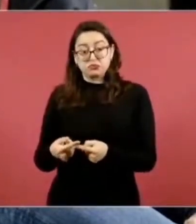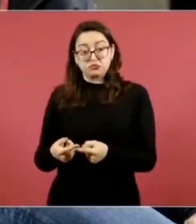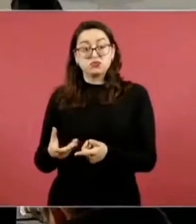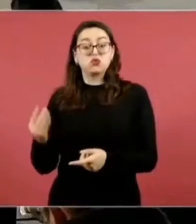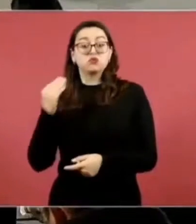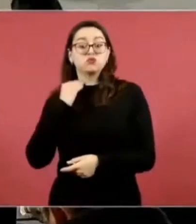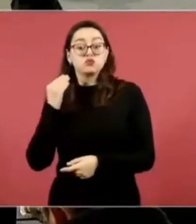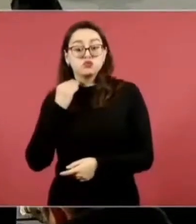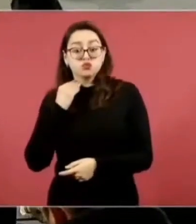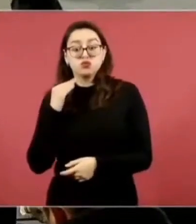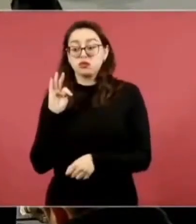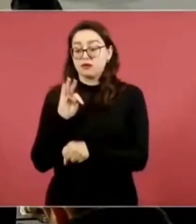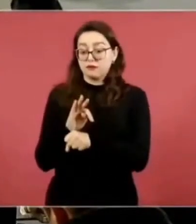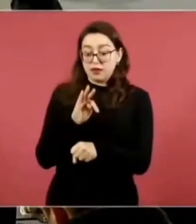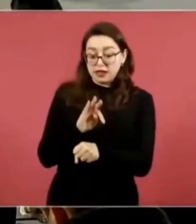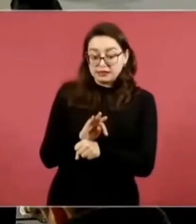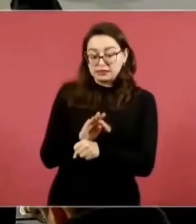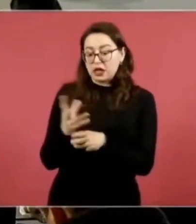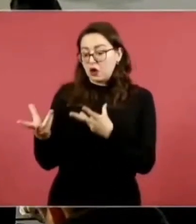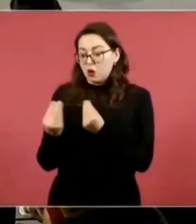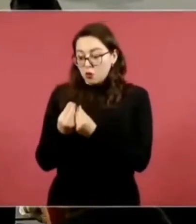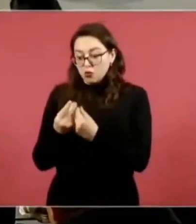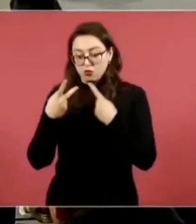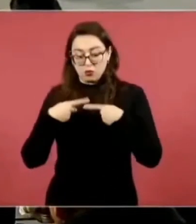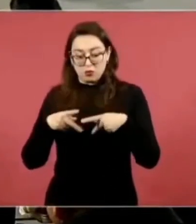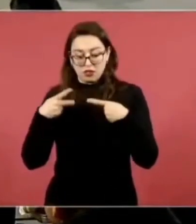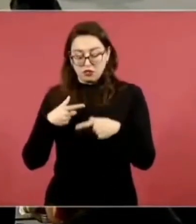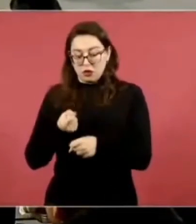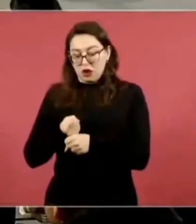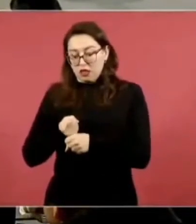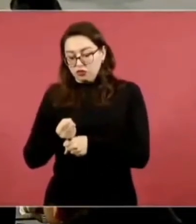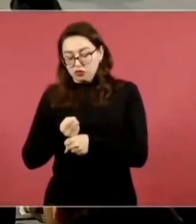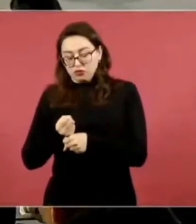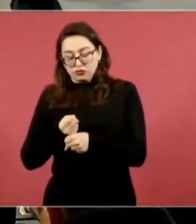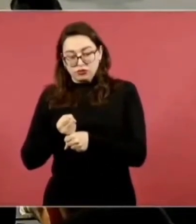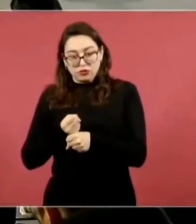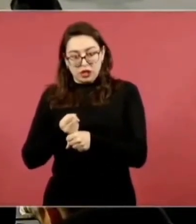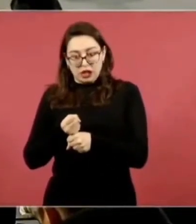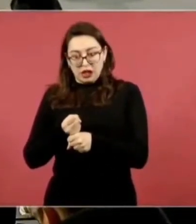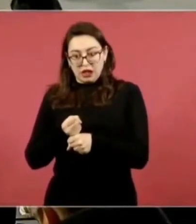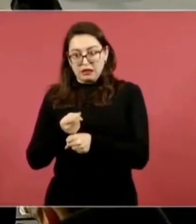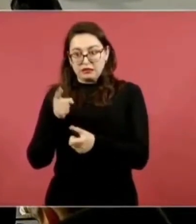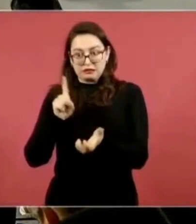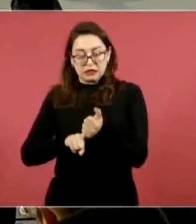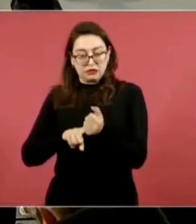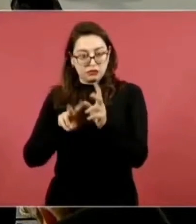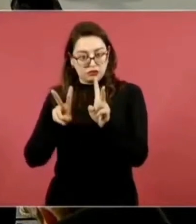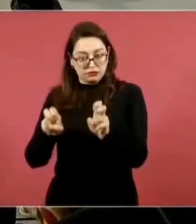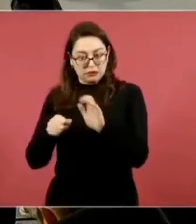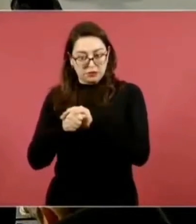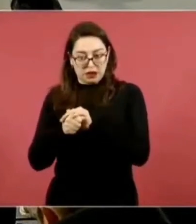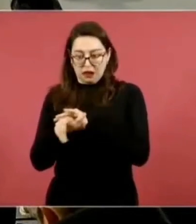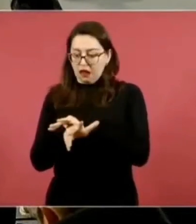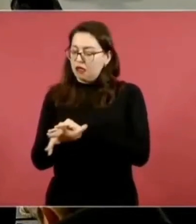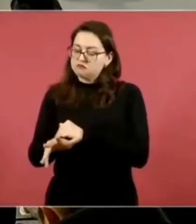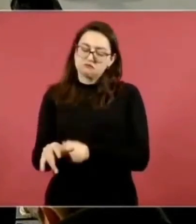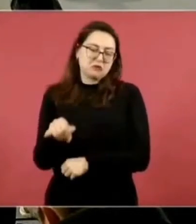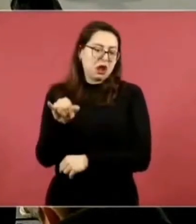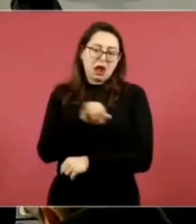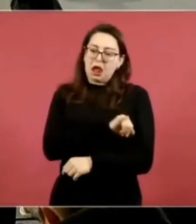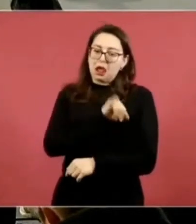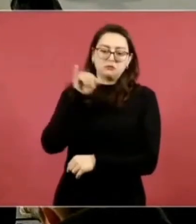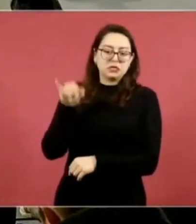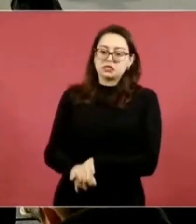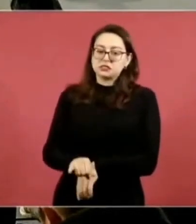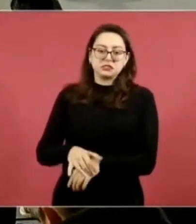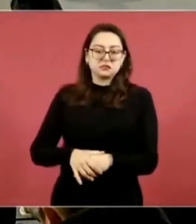o jurídica con las personas que fueron torturadas y que estuvieron vinculadas y relacionadas